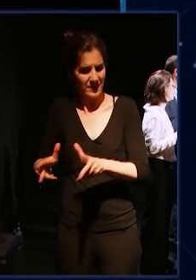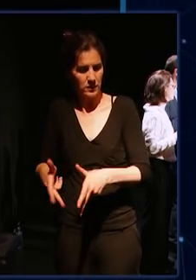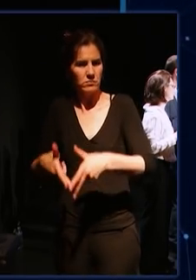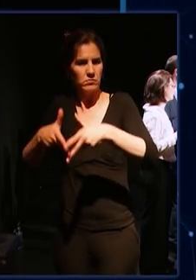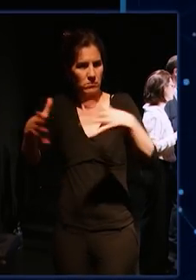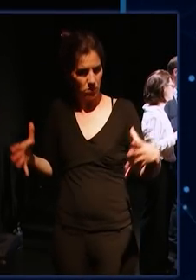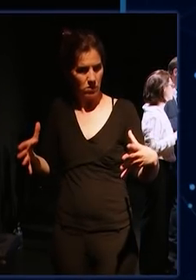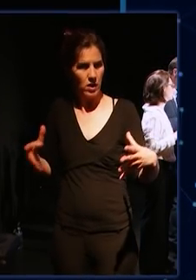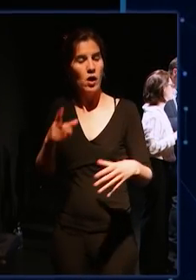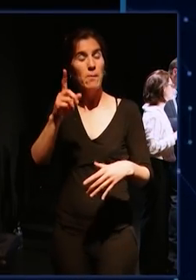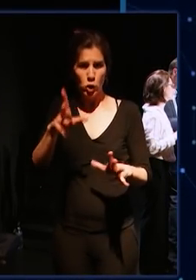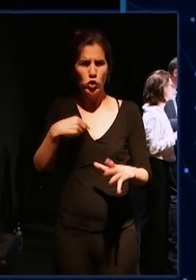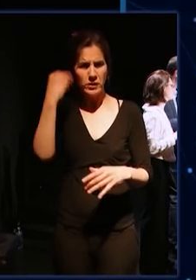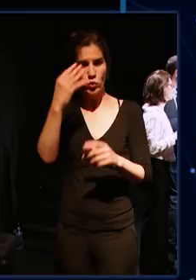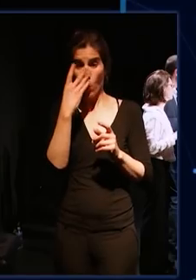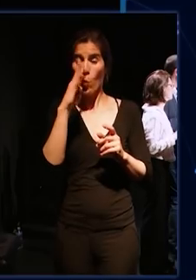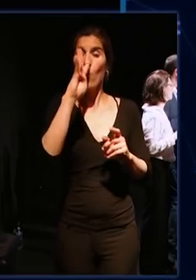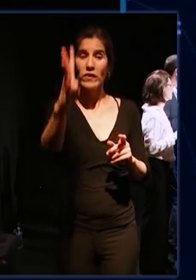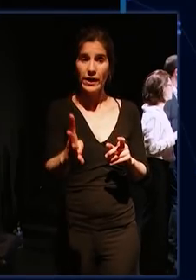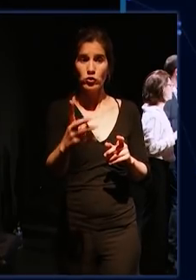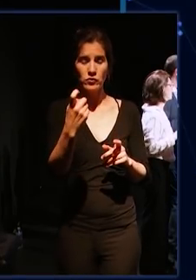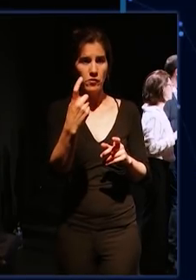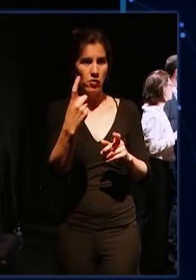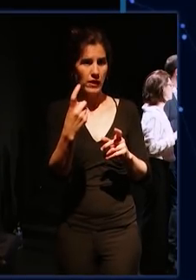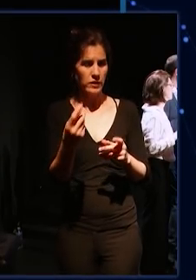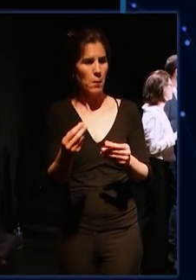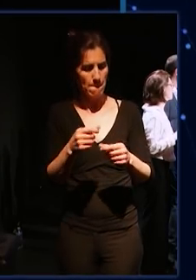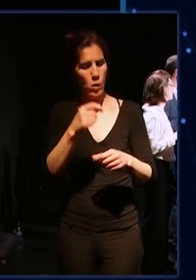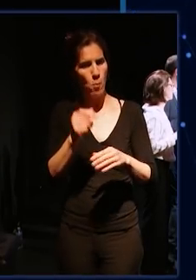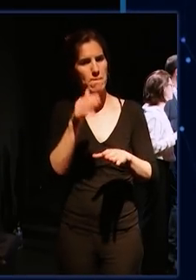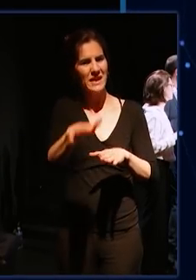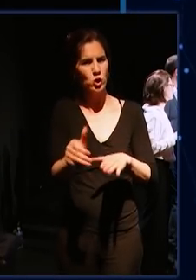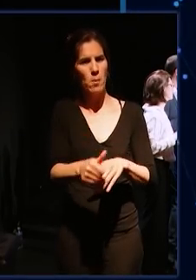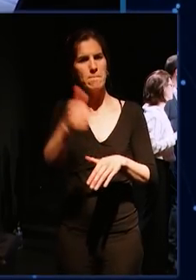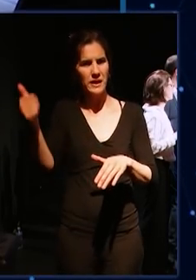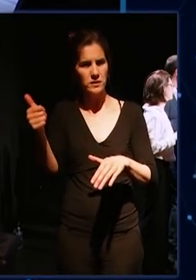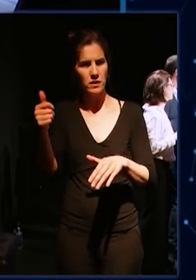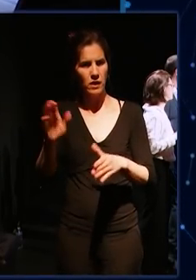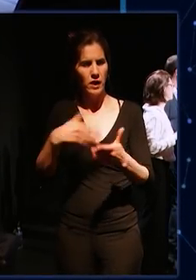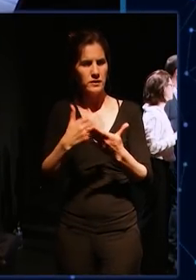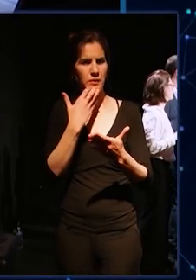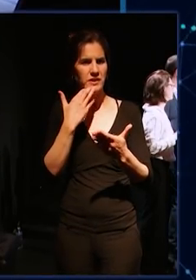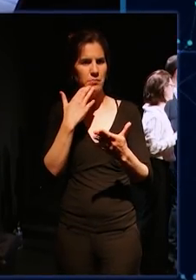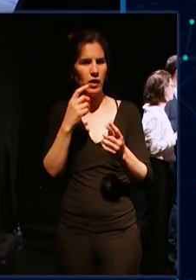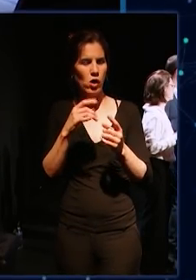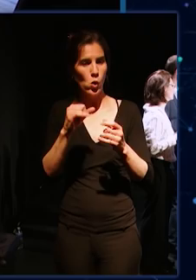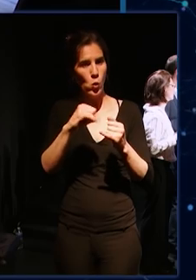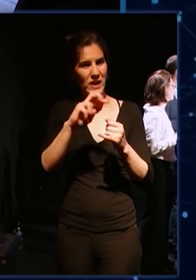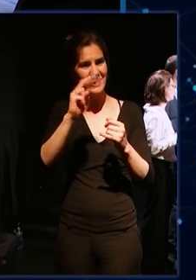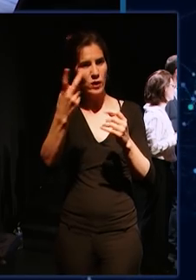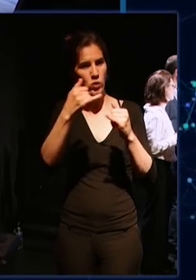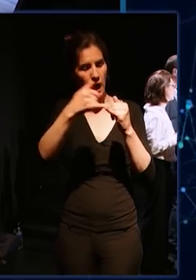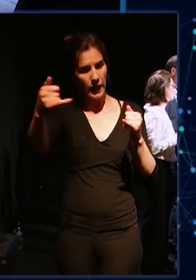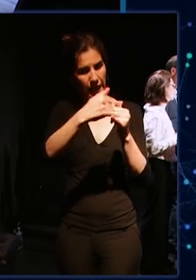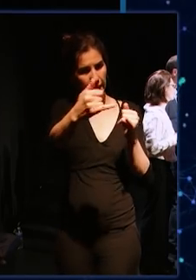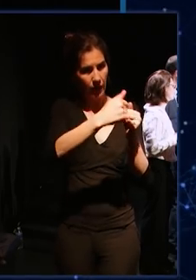que ir un paso más, incluso mirar si podemos construir diseñar una segunda línea de transporte para llegar a más partes del